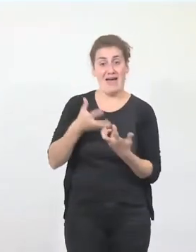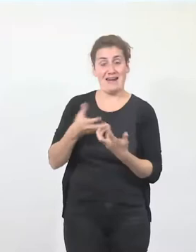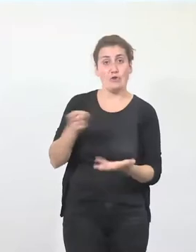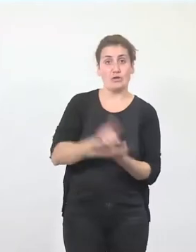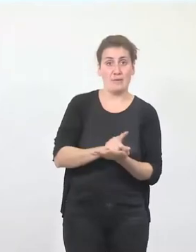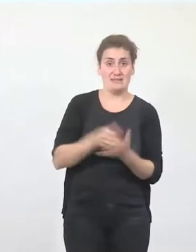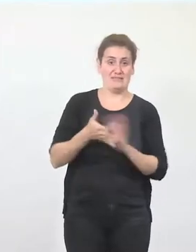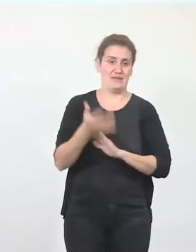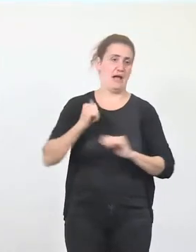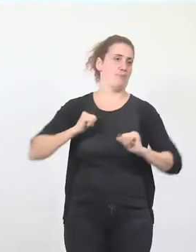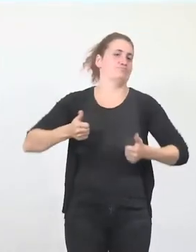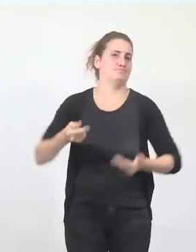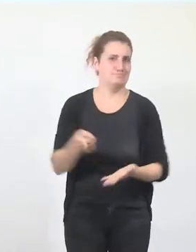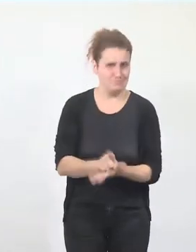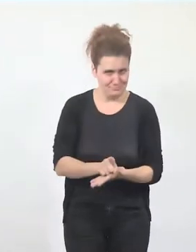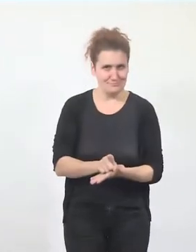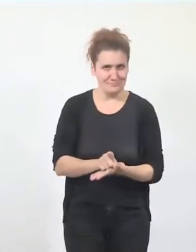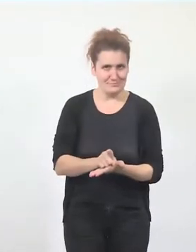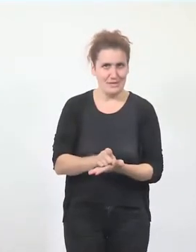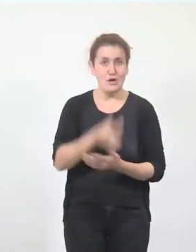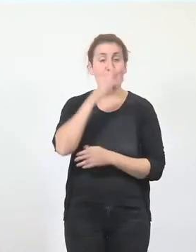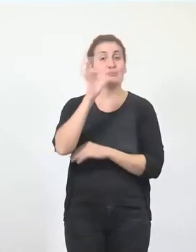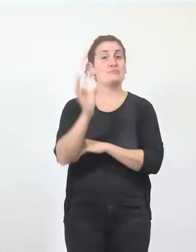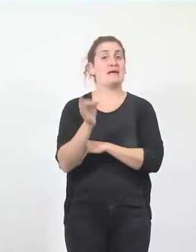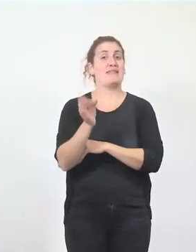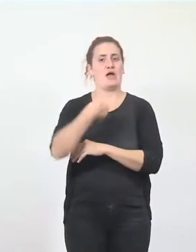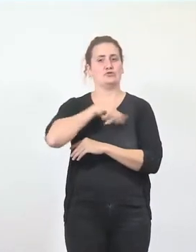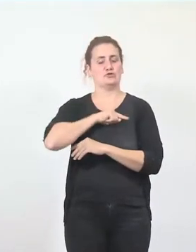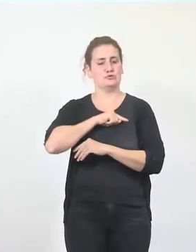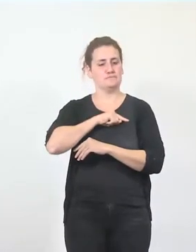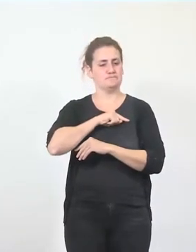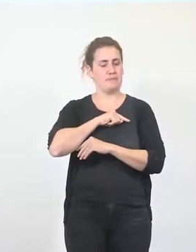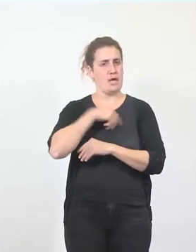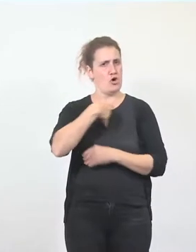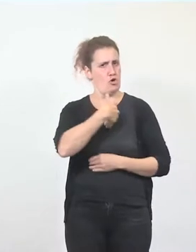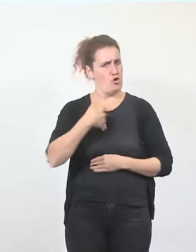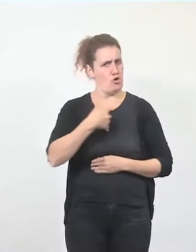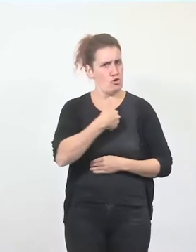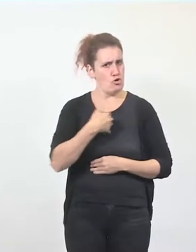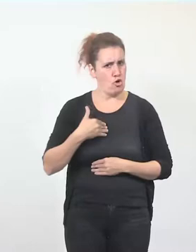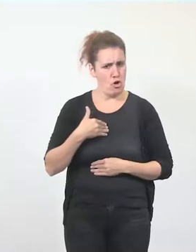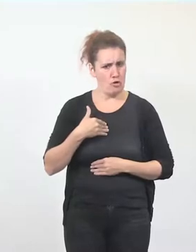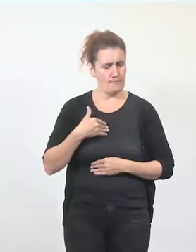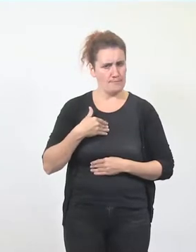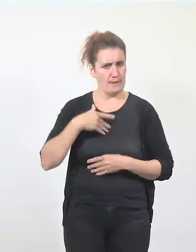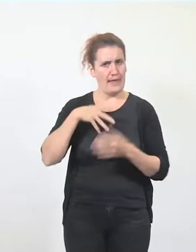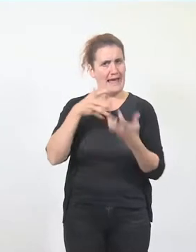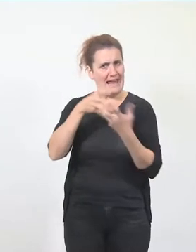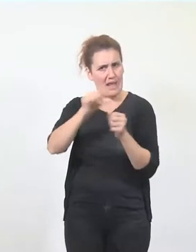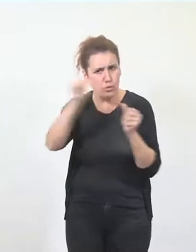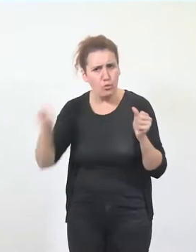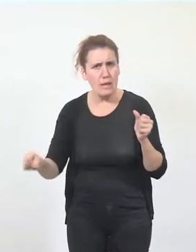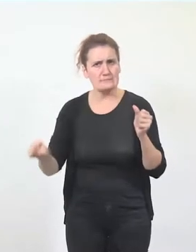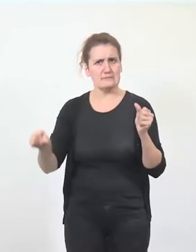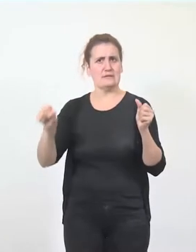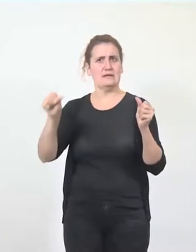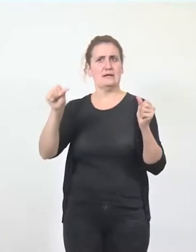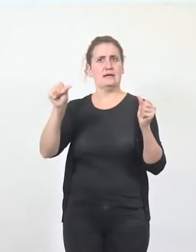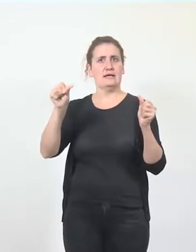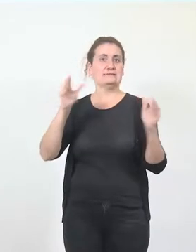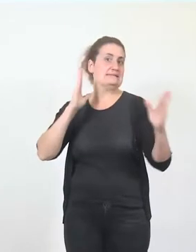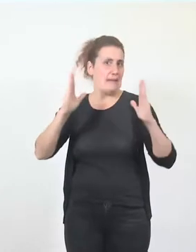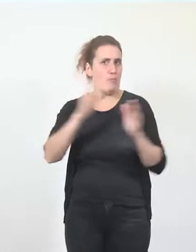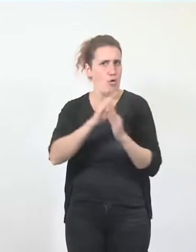casi que estamos empezando. Porque sí, que tenemos que mantener un papel importante en la guerra o durante los tiempos de